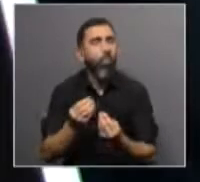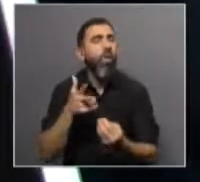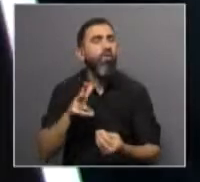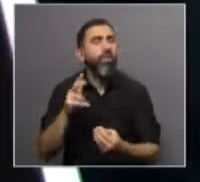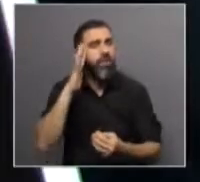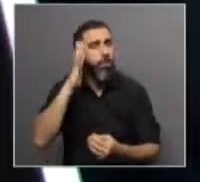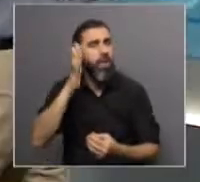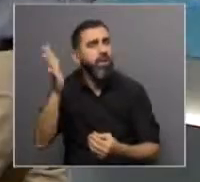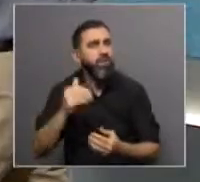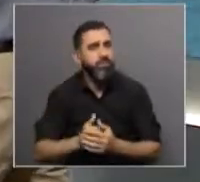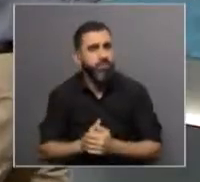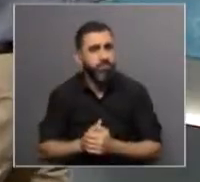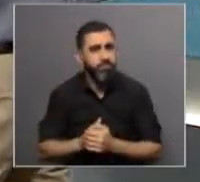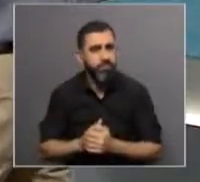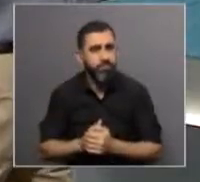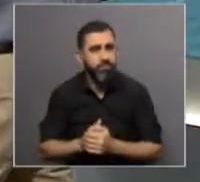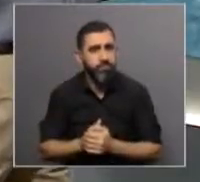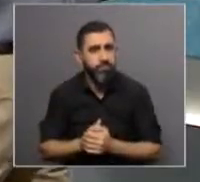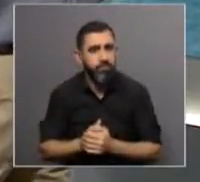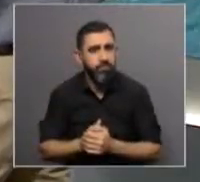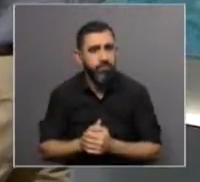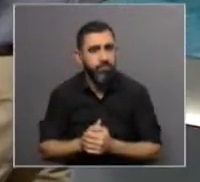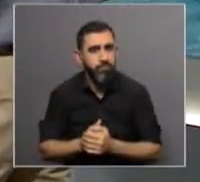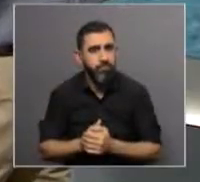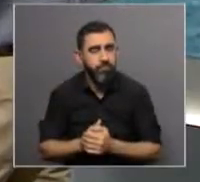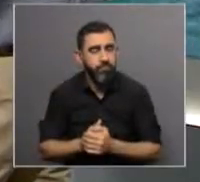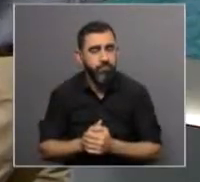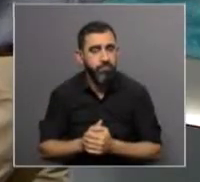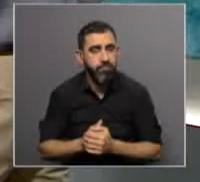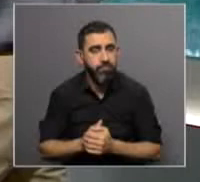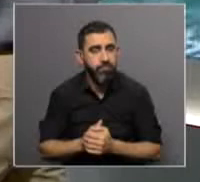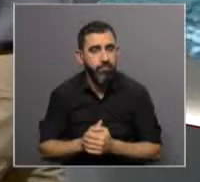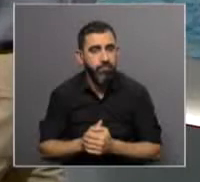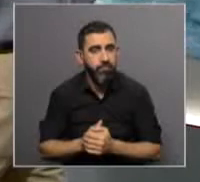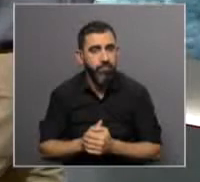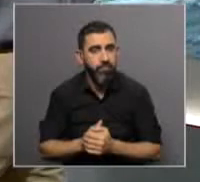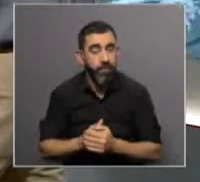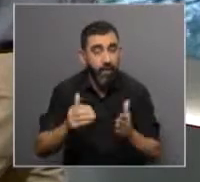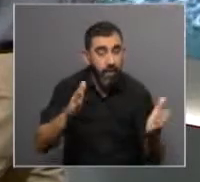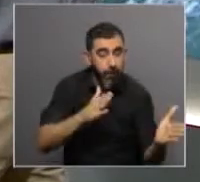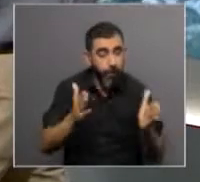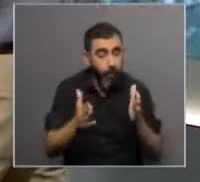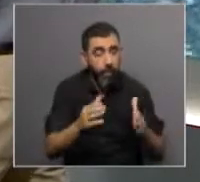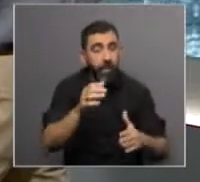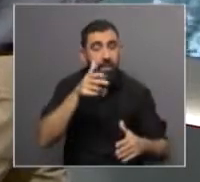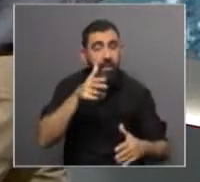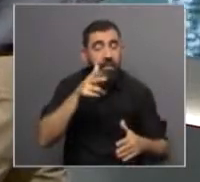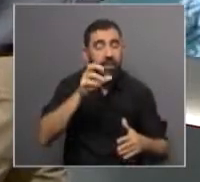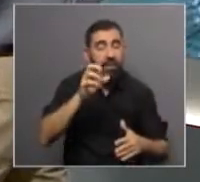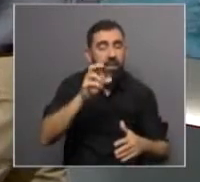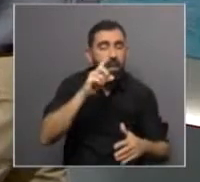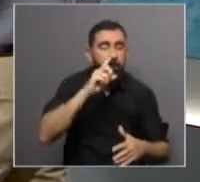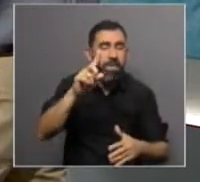hablando, Jorge? Precisamente en el estadio isotópico 3, en ese periodo de